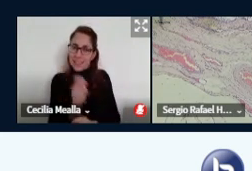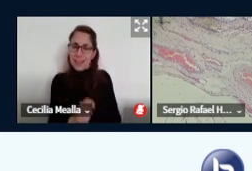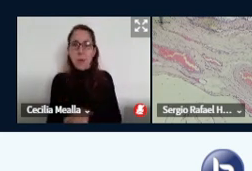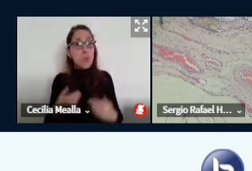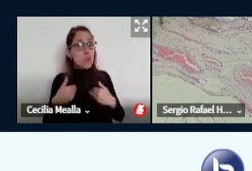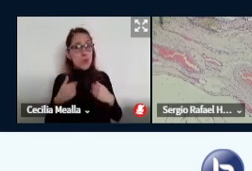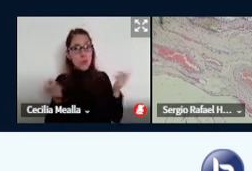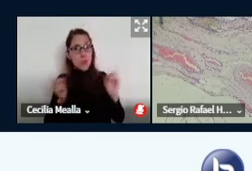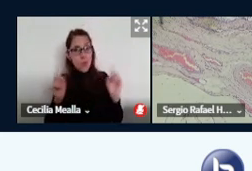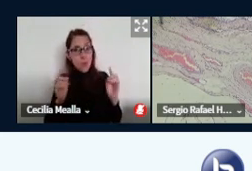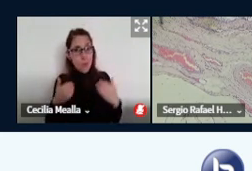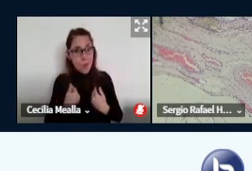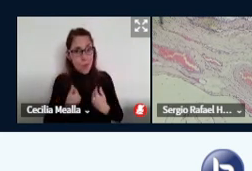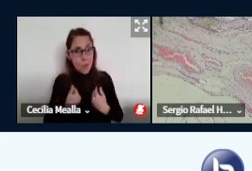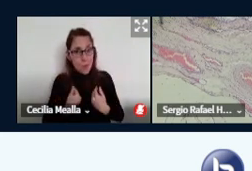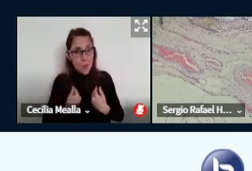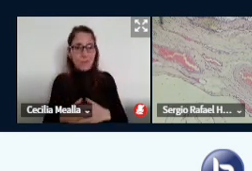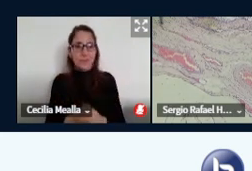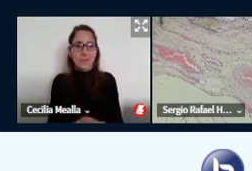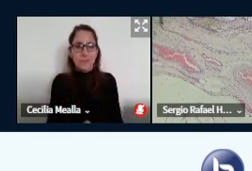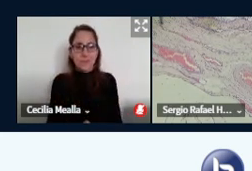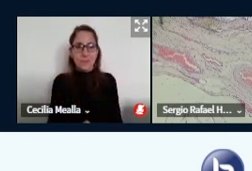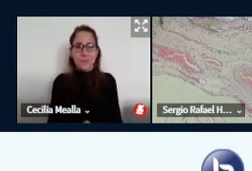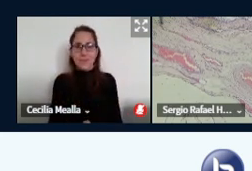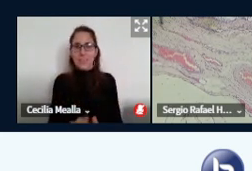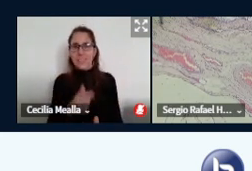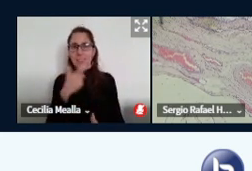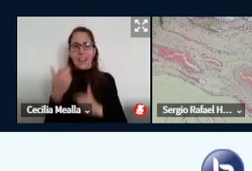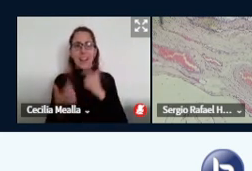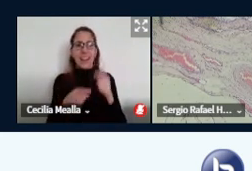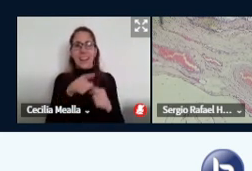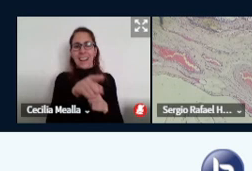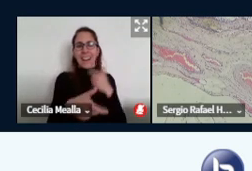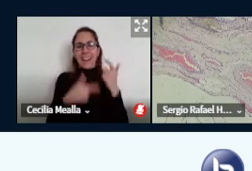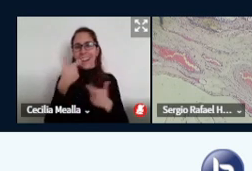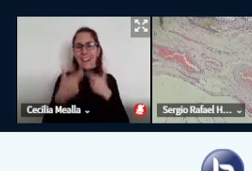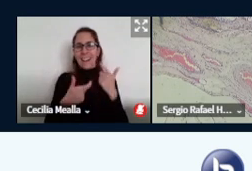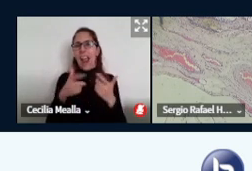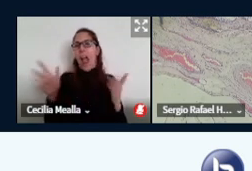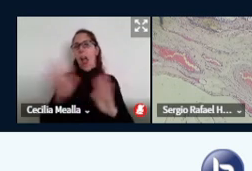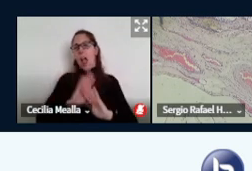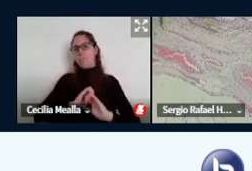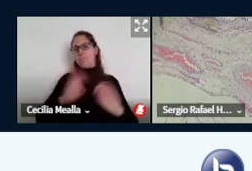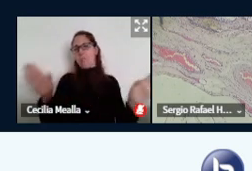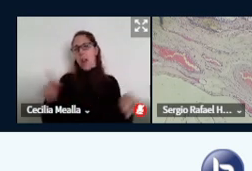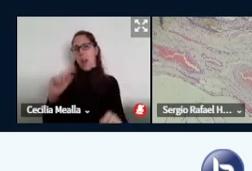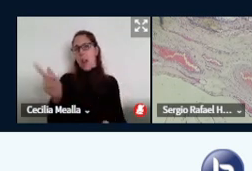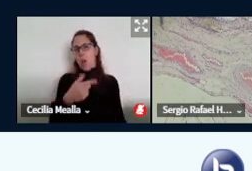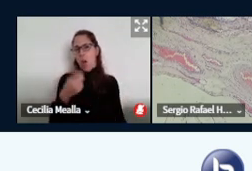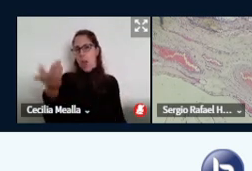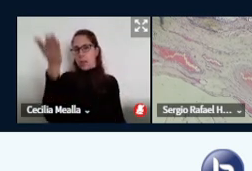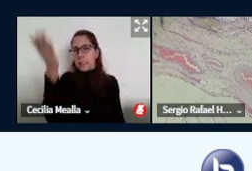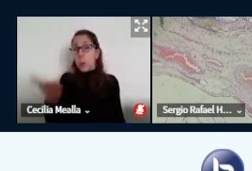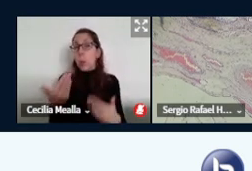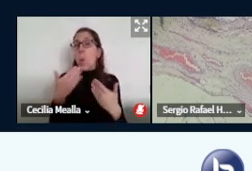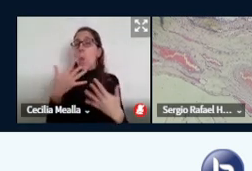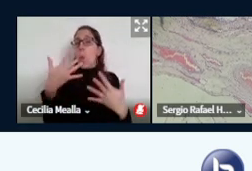Pero no fui yo. Me cayó una ídola. No, por tan